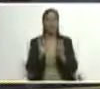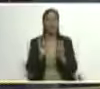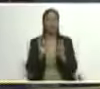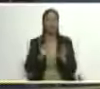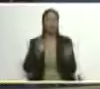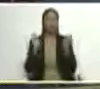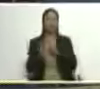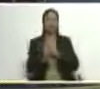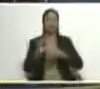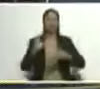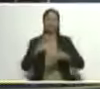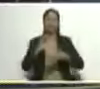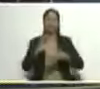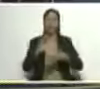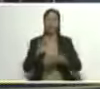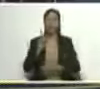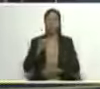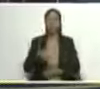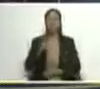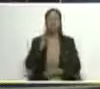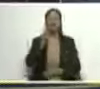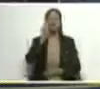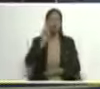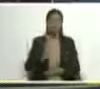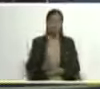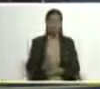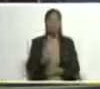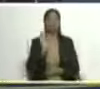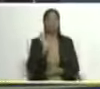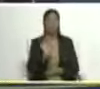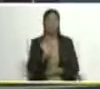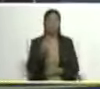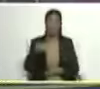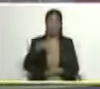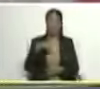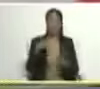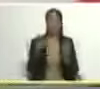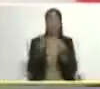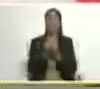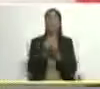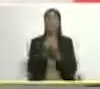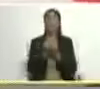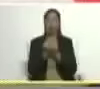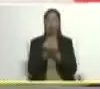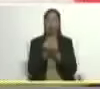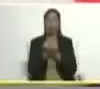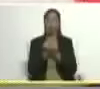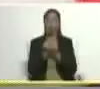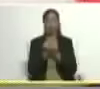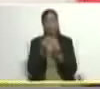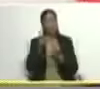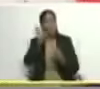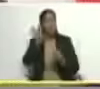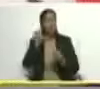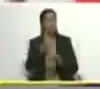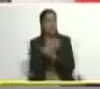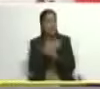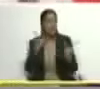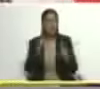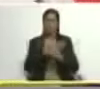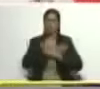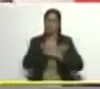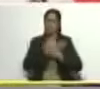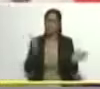donde esté Puerto Rico también, donde venga Puerto Rico como nosotros, como un nuevo estado libre, soberano, independiente,